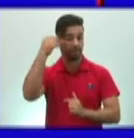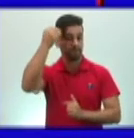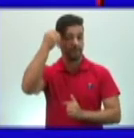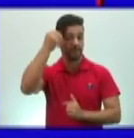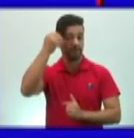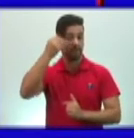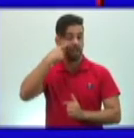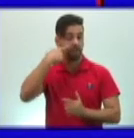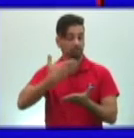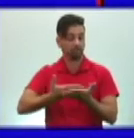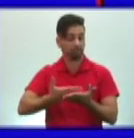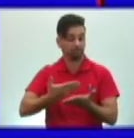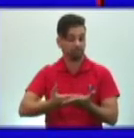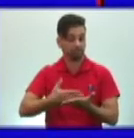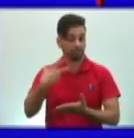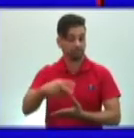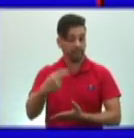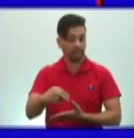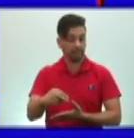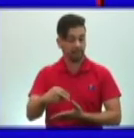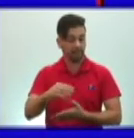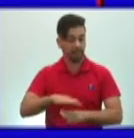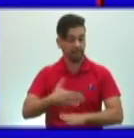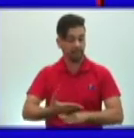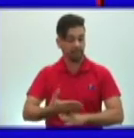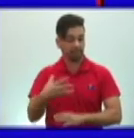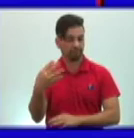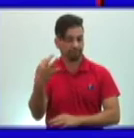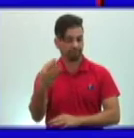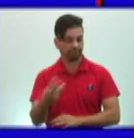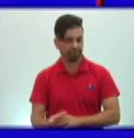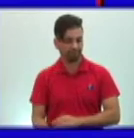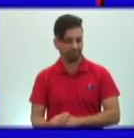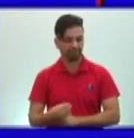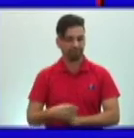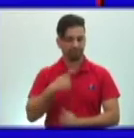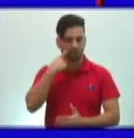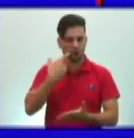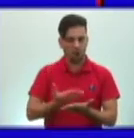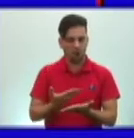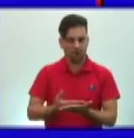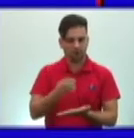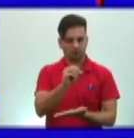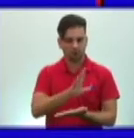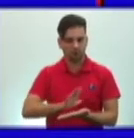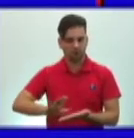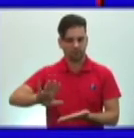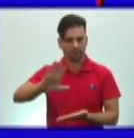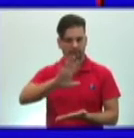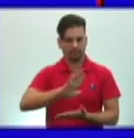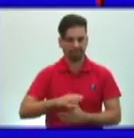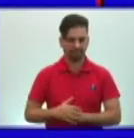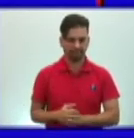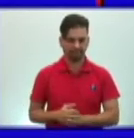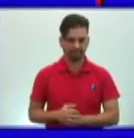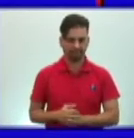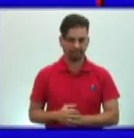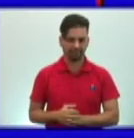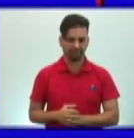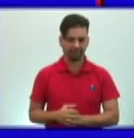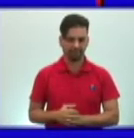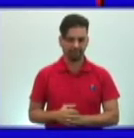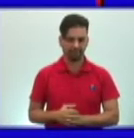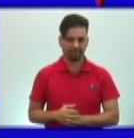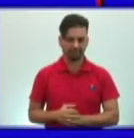términos prácticos y qué resultados tienen. Esa es la lógica humana para cualquiera de las empresas. Lo que sencillamente lo hacemos